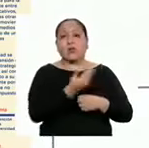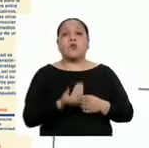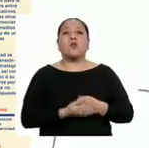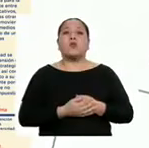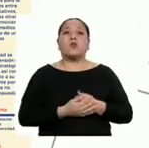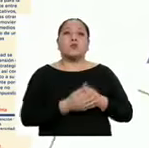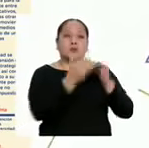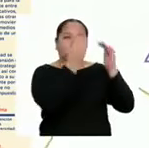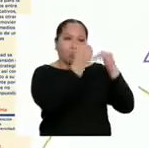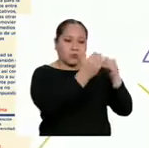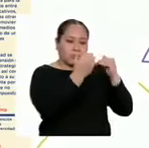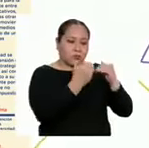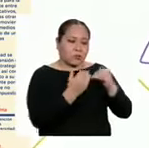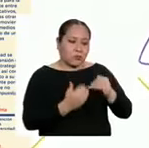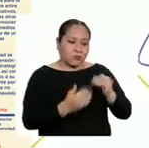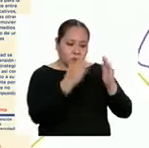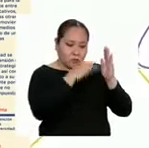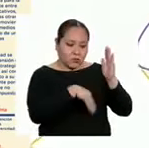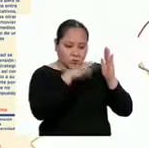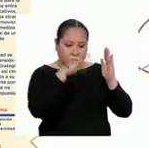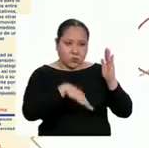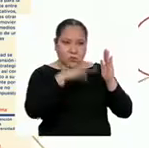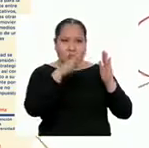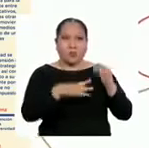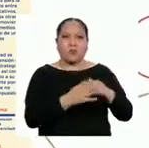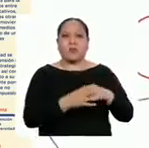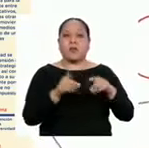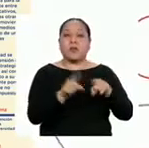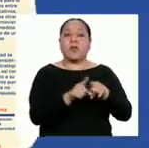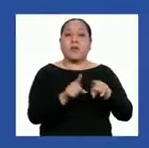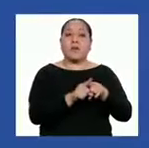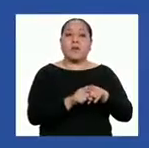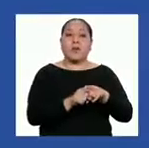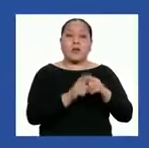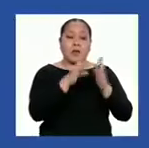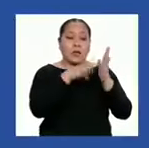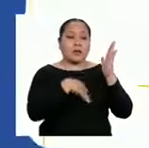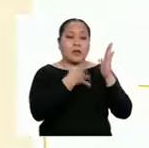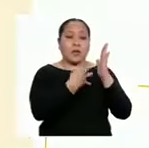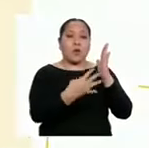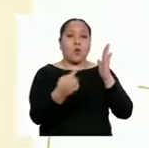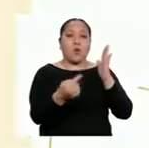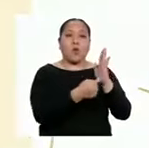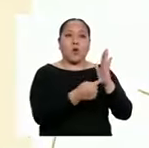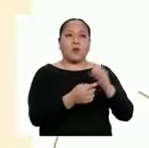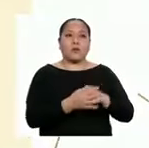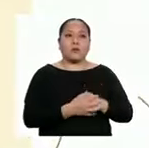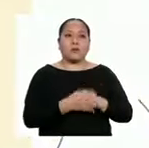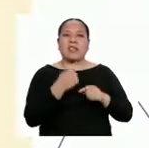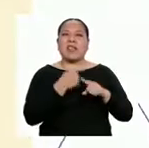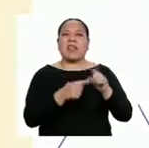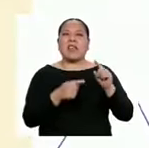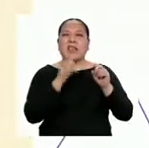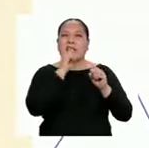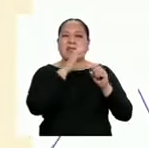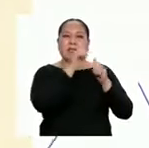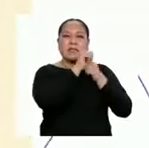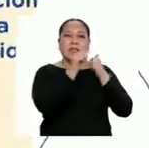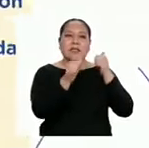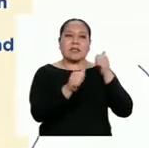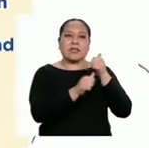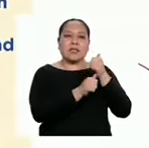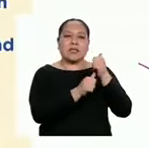que vendrá en los siguientes párrafos. También está el gráfico. ¿Qué dice el título